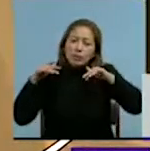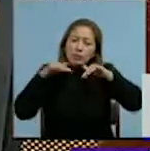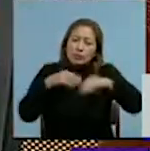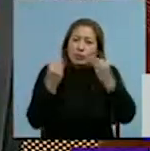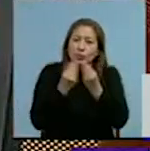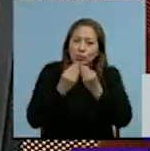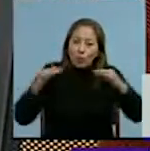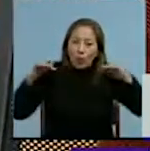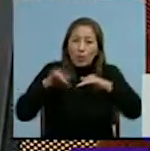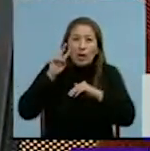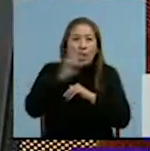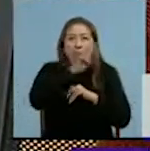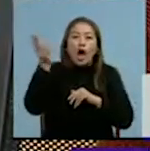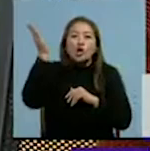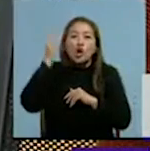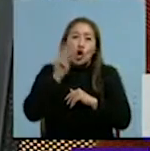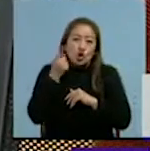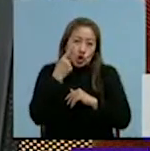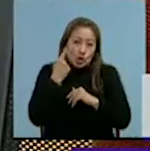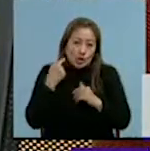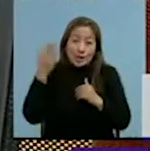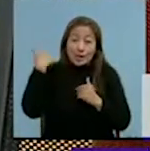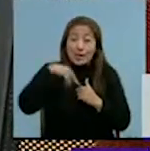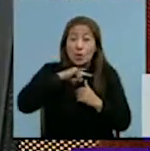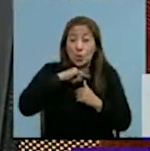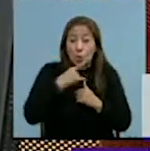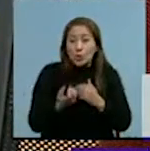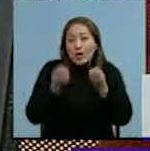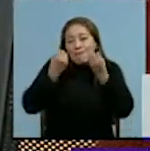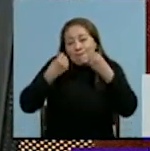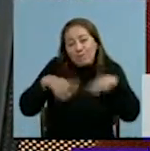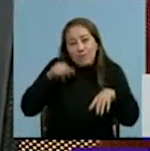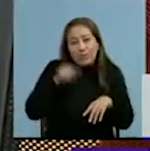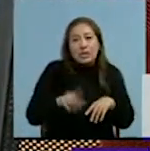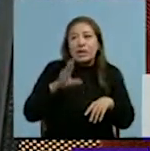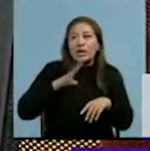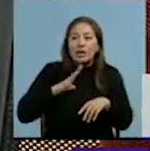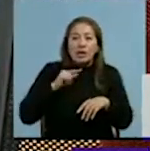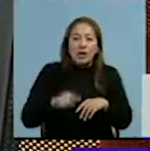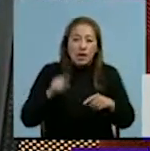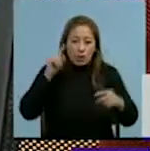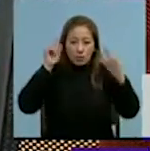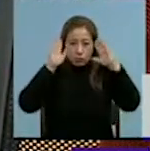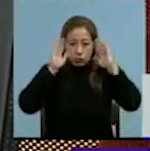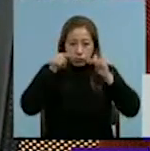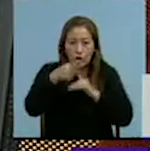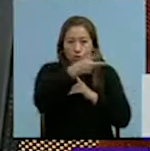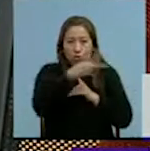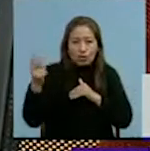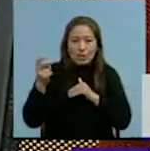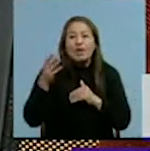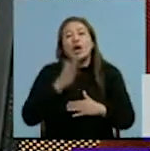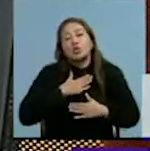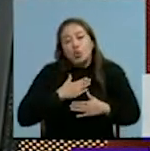verdad que distintos puntos del país mucho turismo nacional que ya comienzan a pesar de que estamos enfocados principalmente las dos semanas